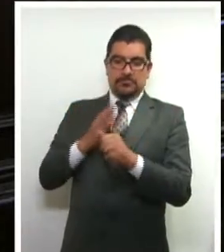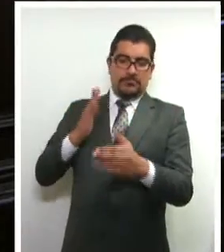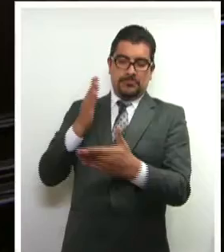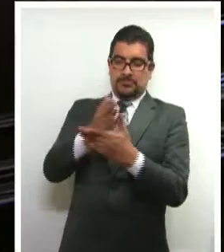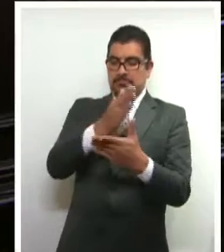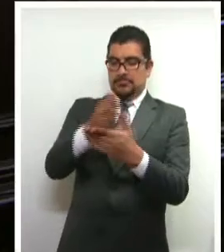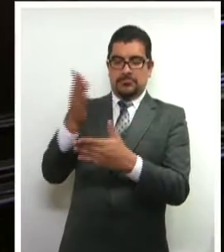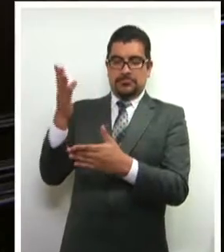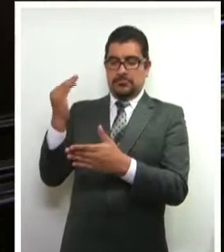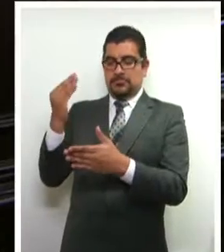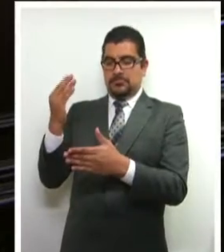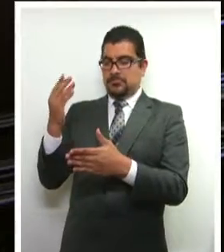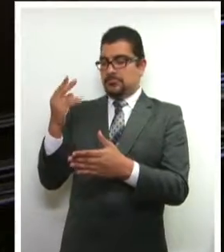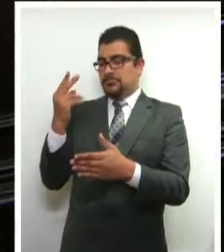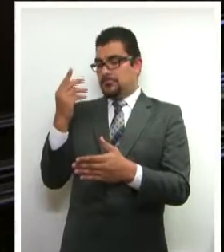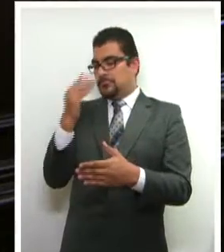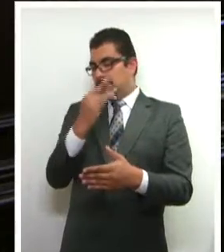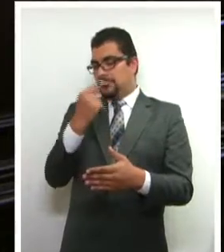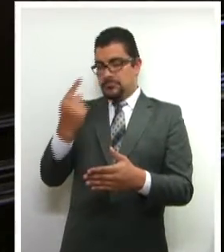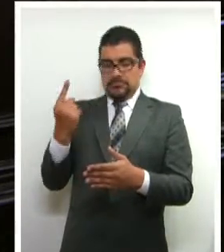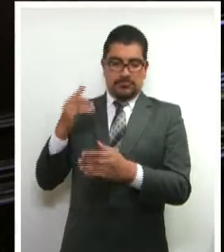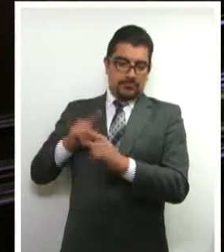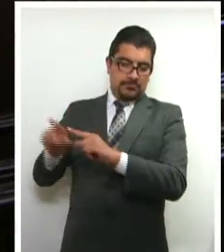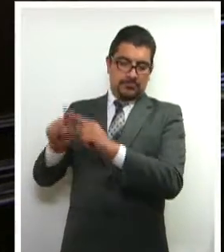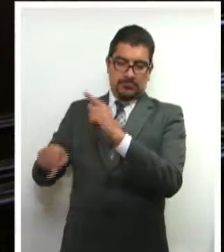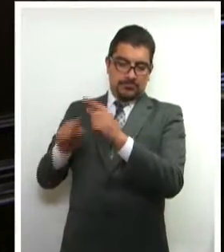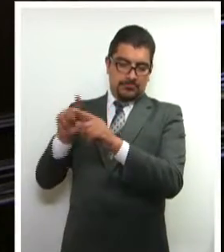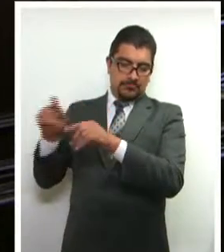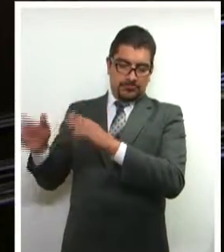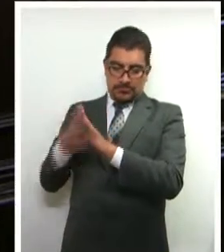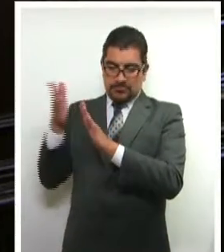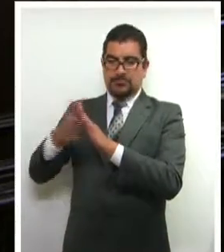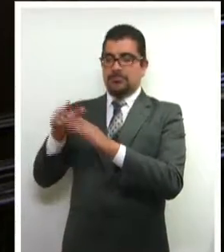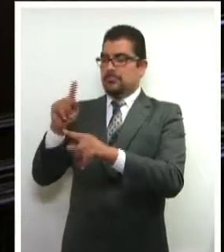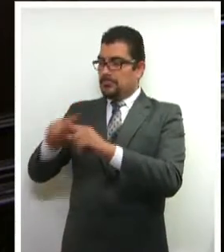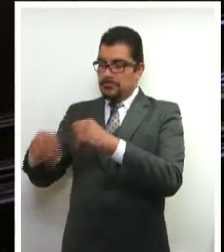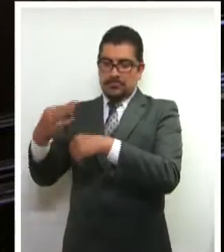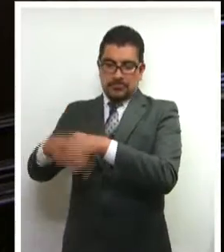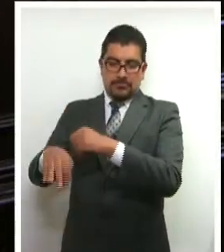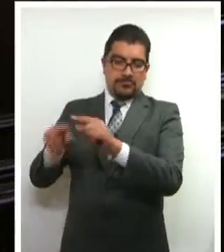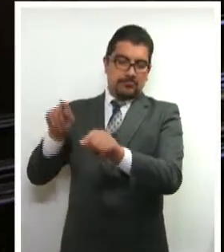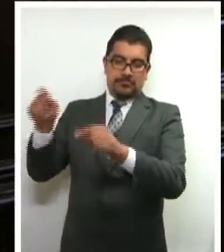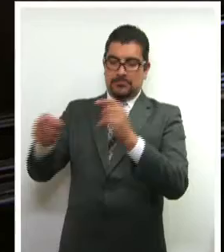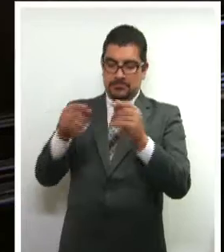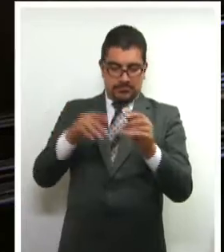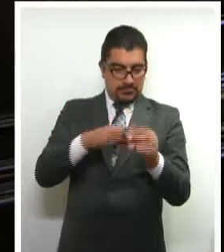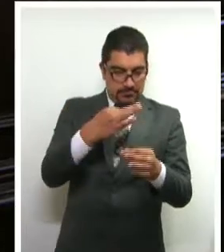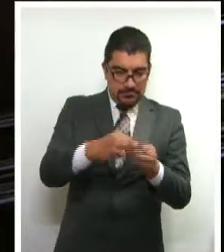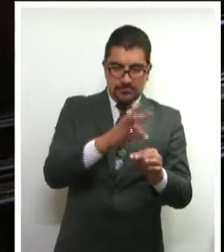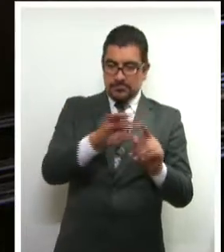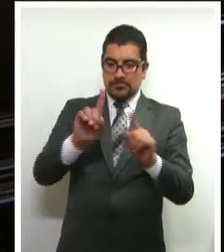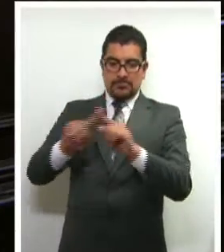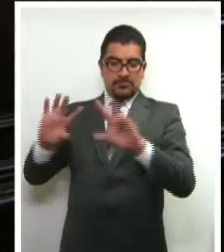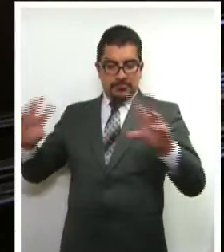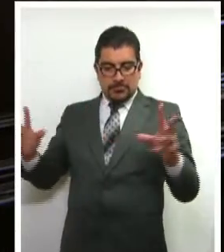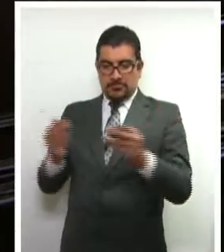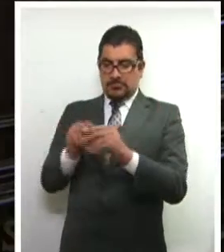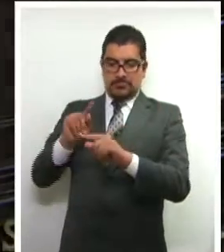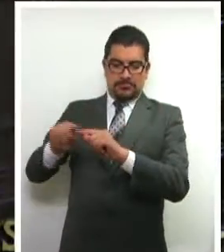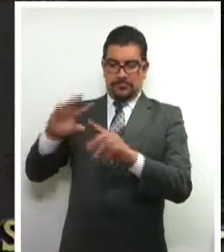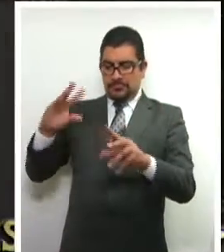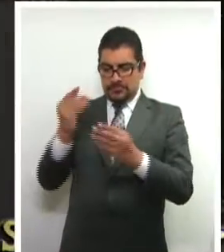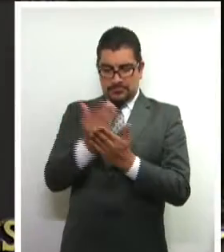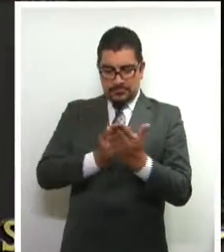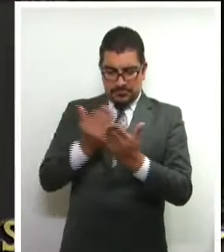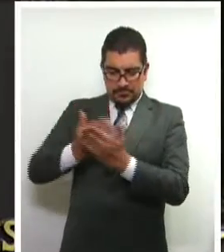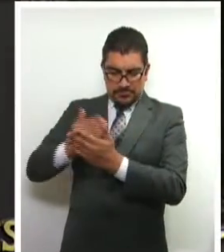51 obras en proceso de construcción, demolición o remodelación. En 30 se emitieron suspensiones de actividades y se han emitido 41 resoluciones al